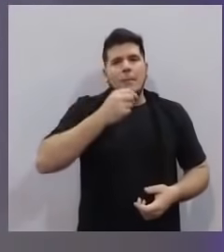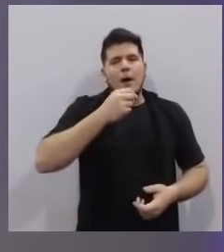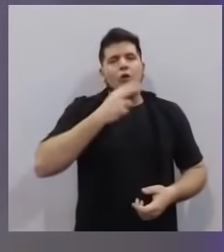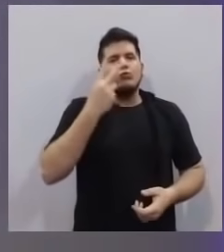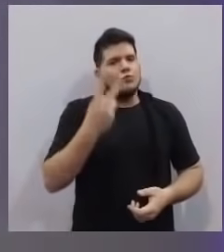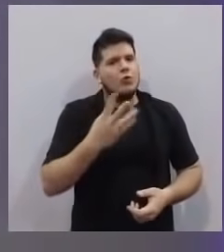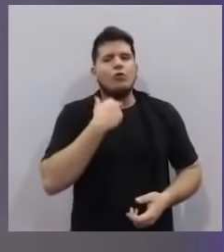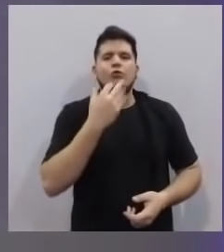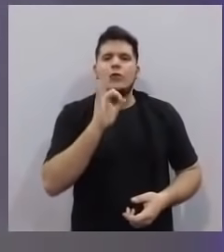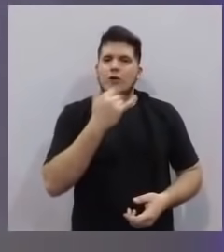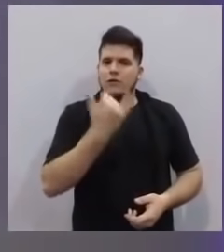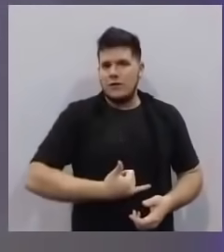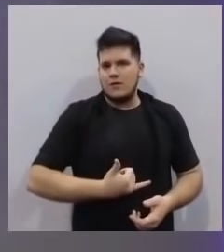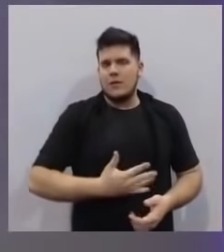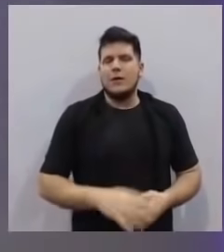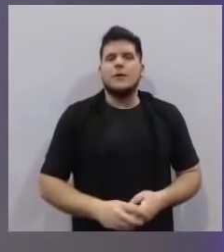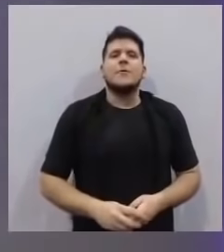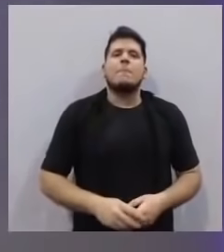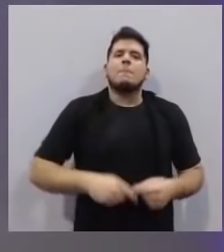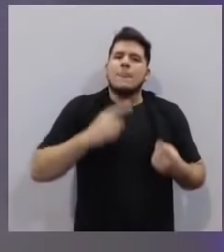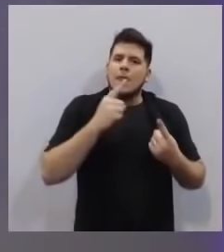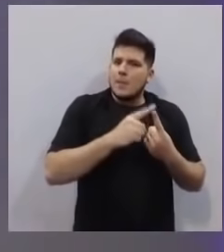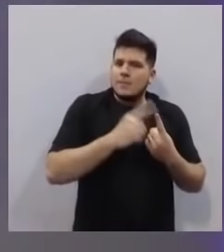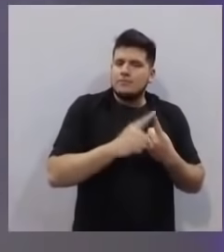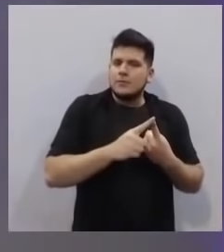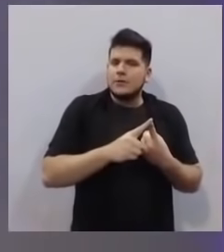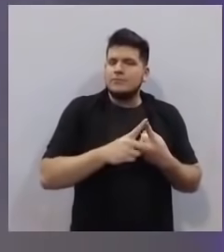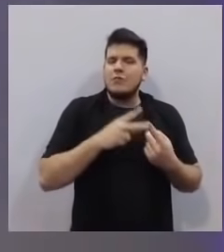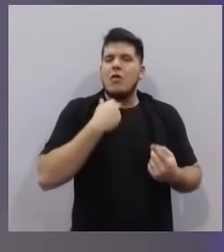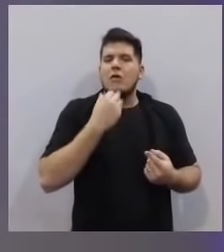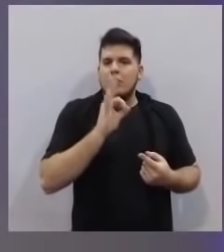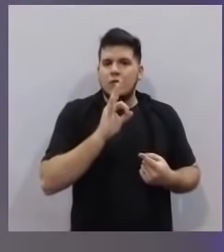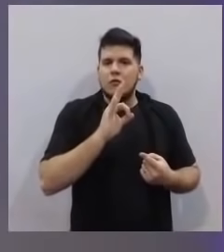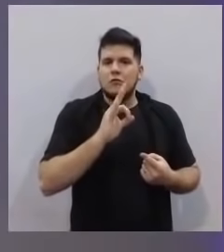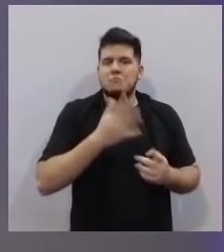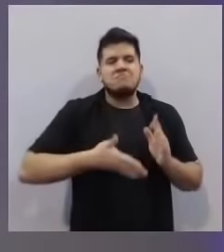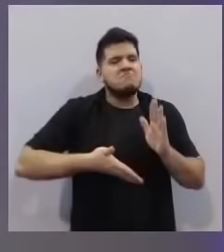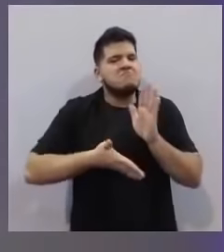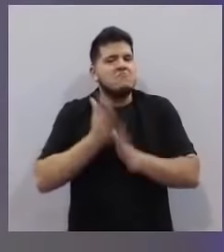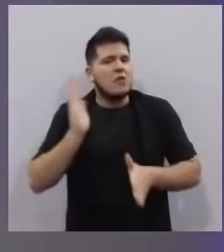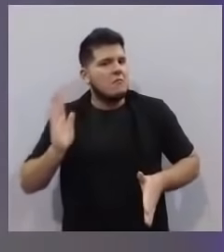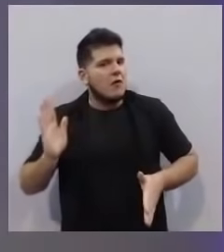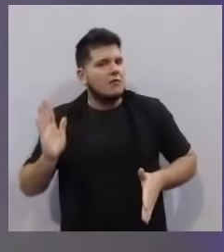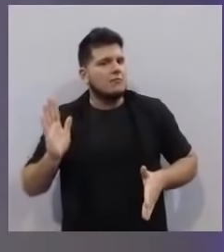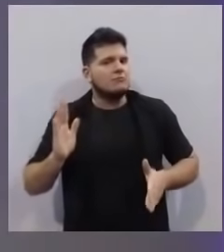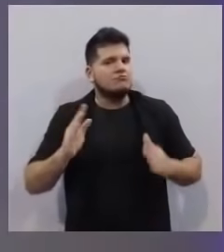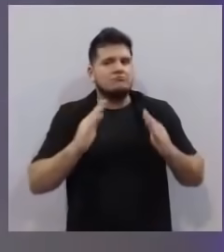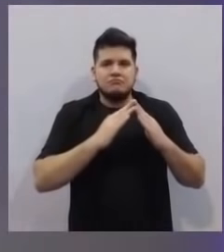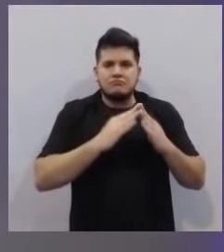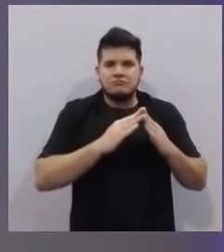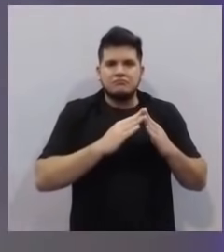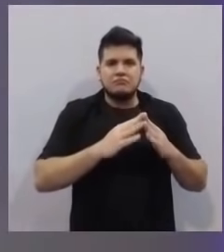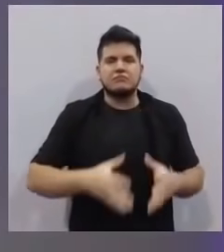por lo tanto diga yo quiero aprender de los errores de otros vieron que es bueno eso dice que la